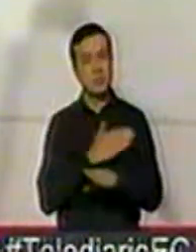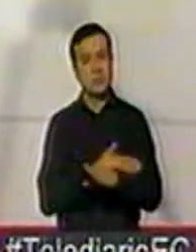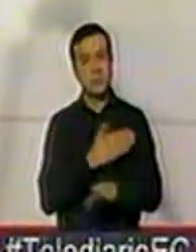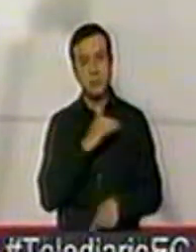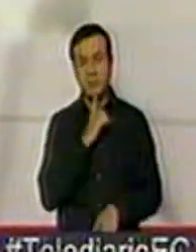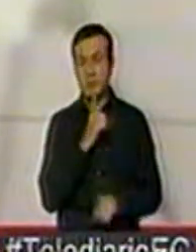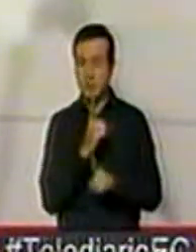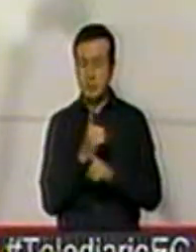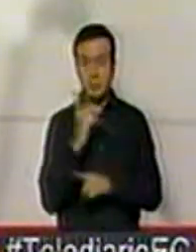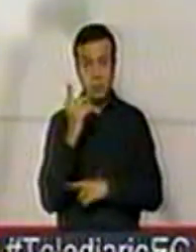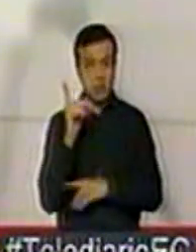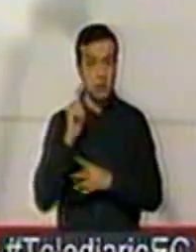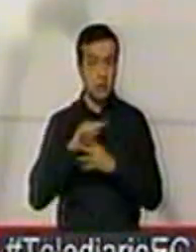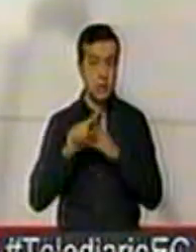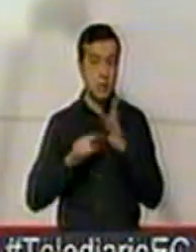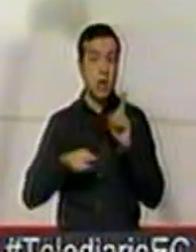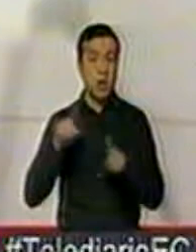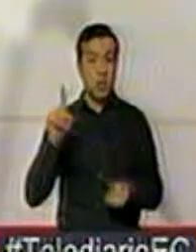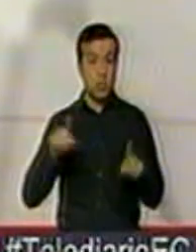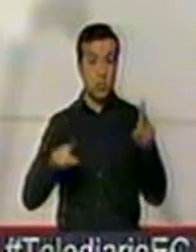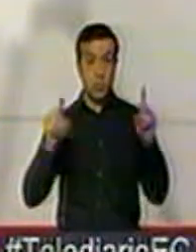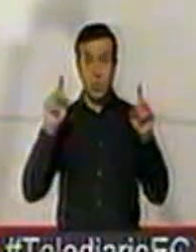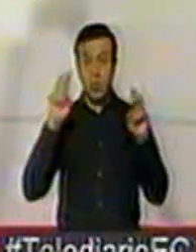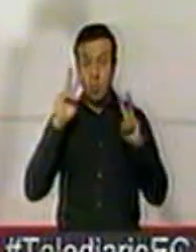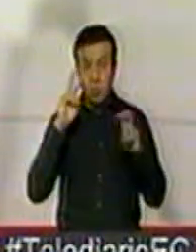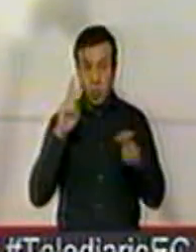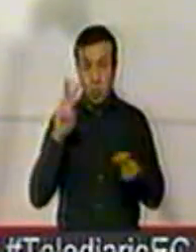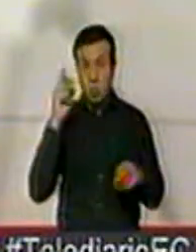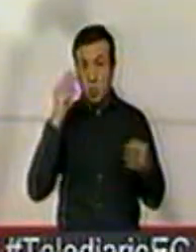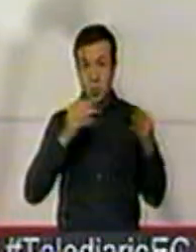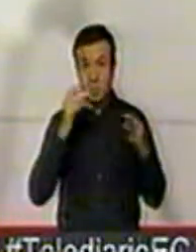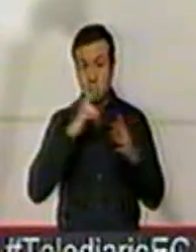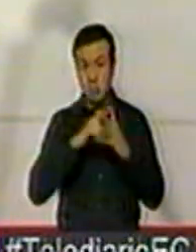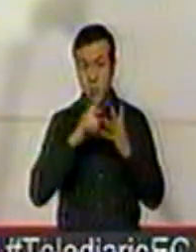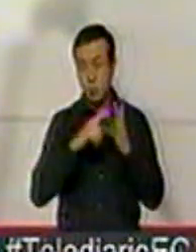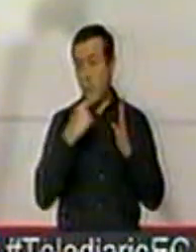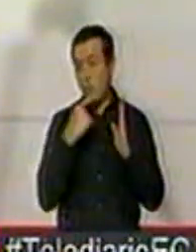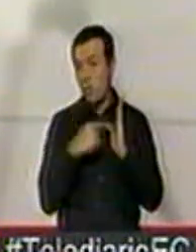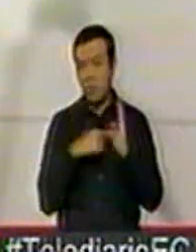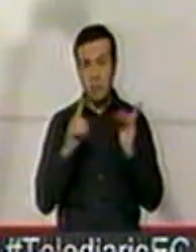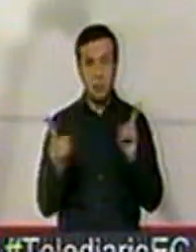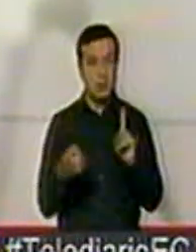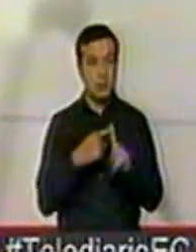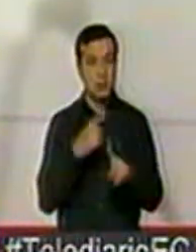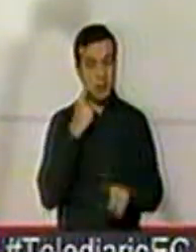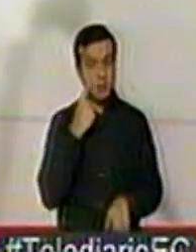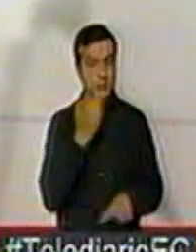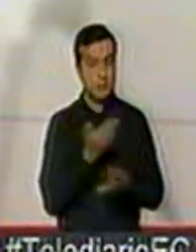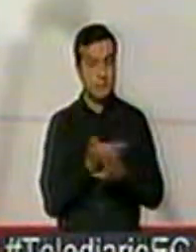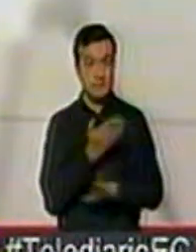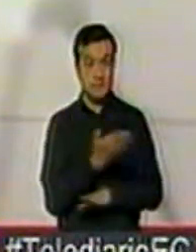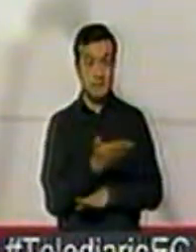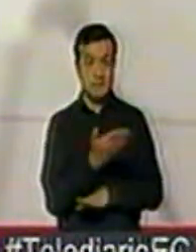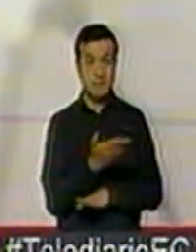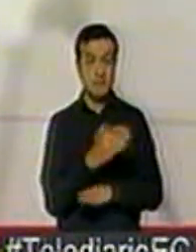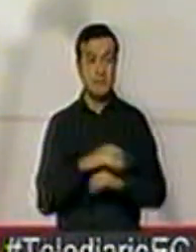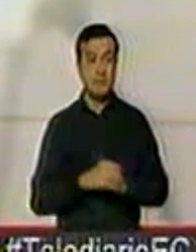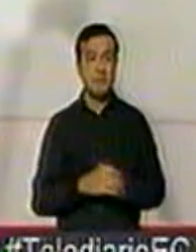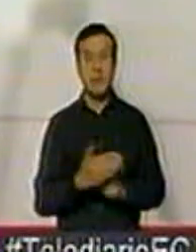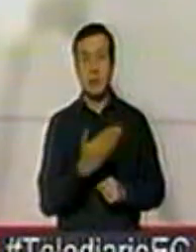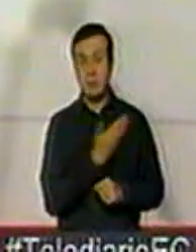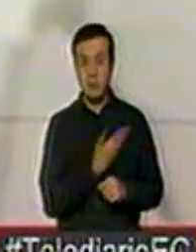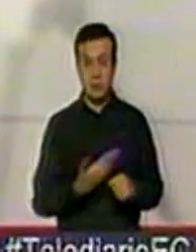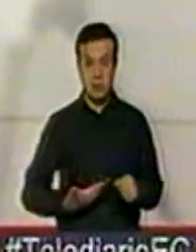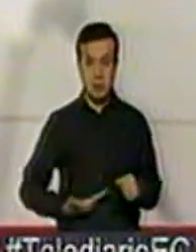presentado algunos juicios con argumentos distintos. Primero, se puede hablar de la forma como el